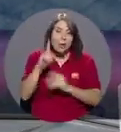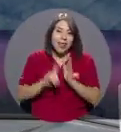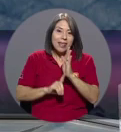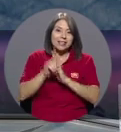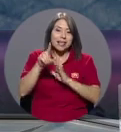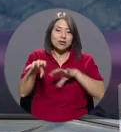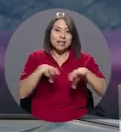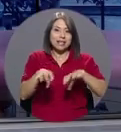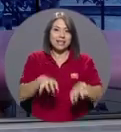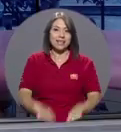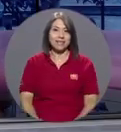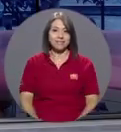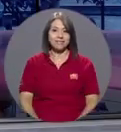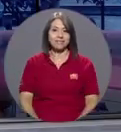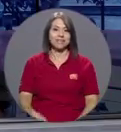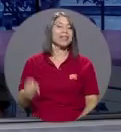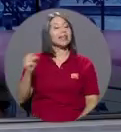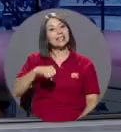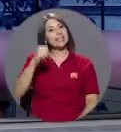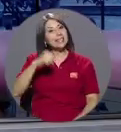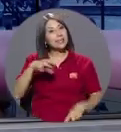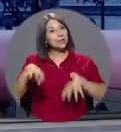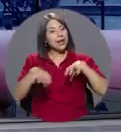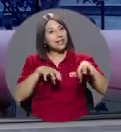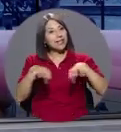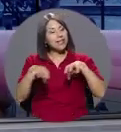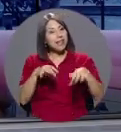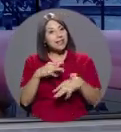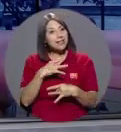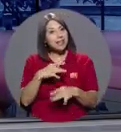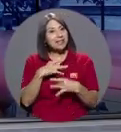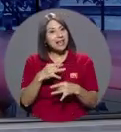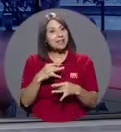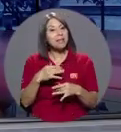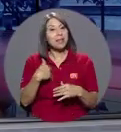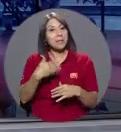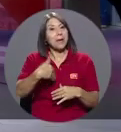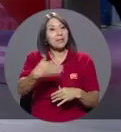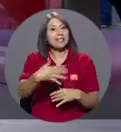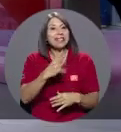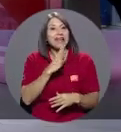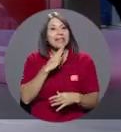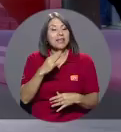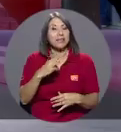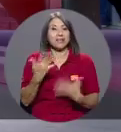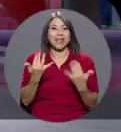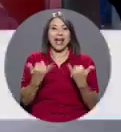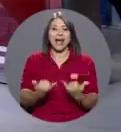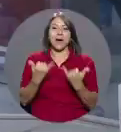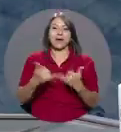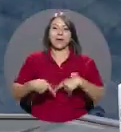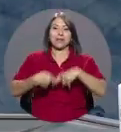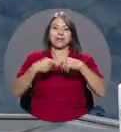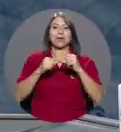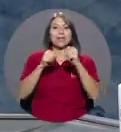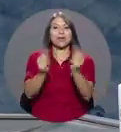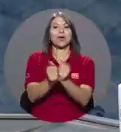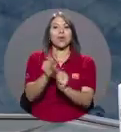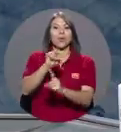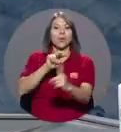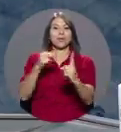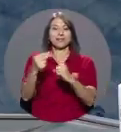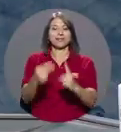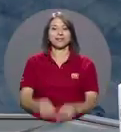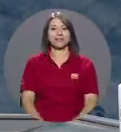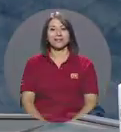desarrollar este tipo de actividades. Sí, una actividad realmente interesante. Vamos a seguir hablando de ella en el siguiente bloque, pero ahora vamos a una